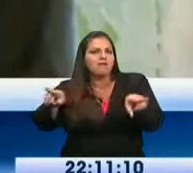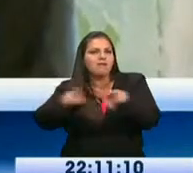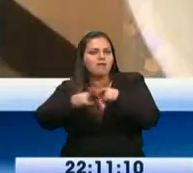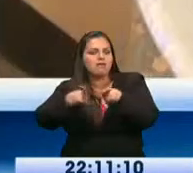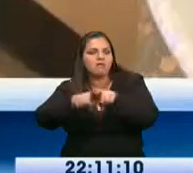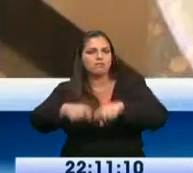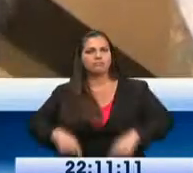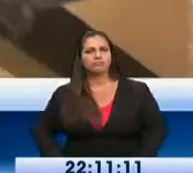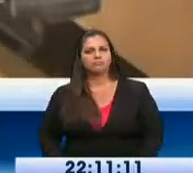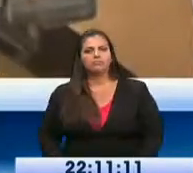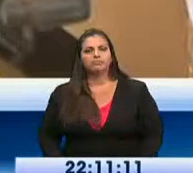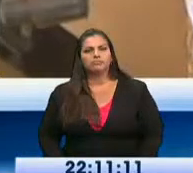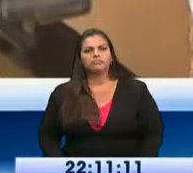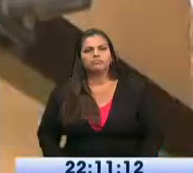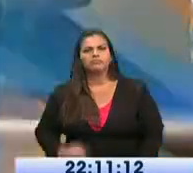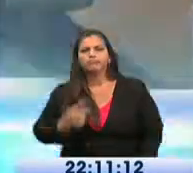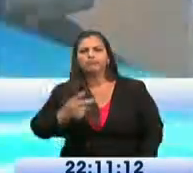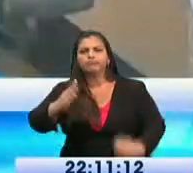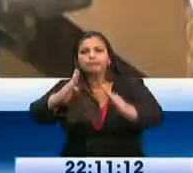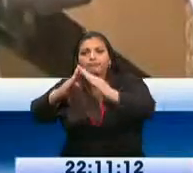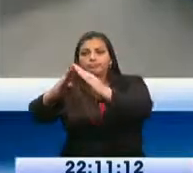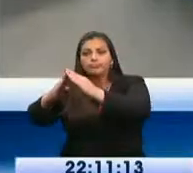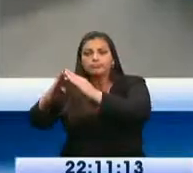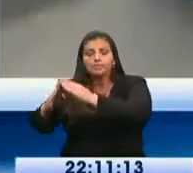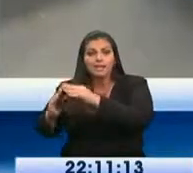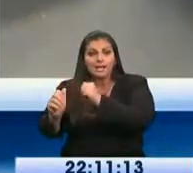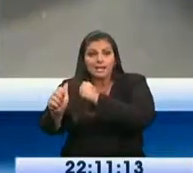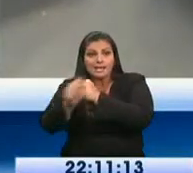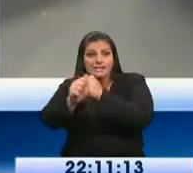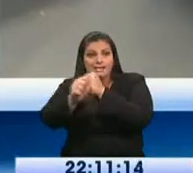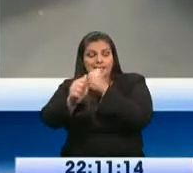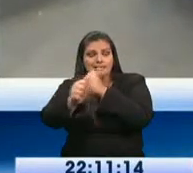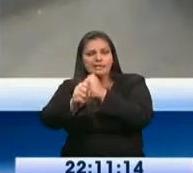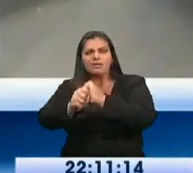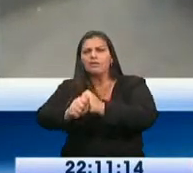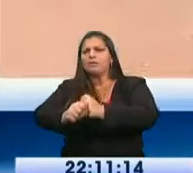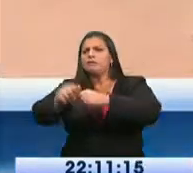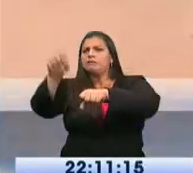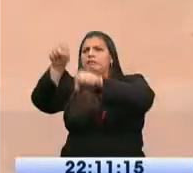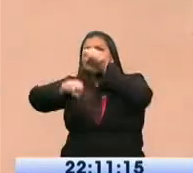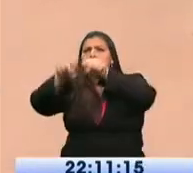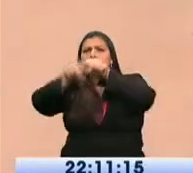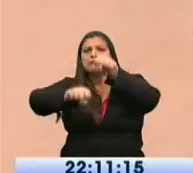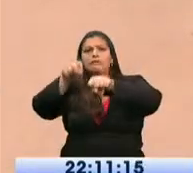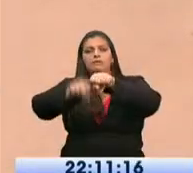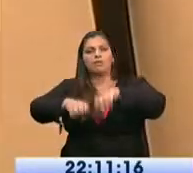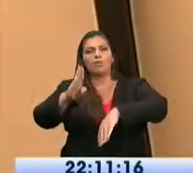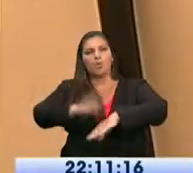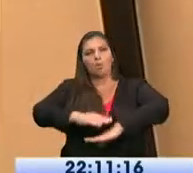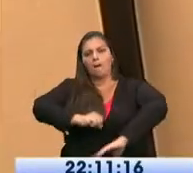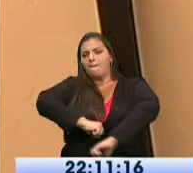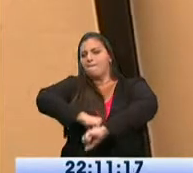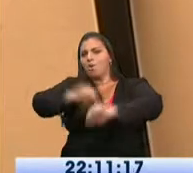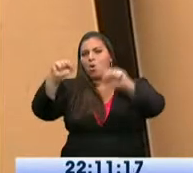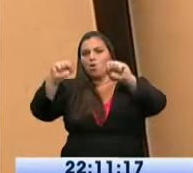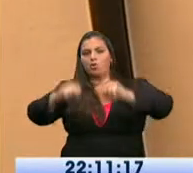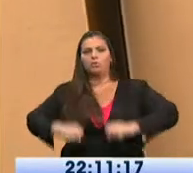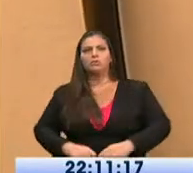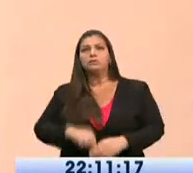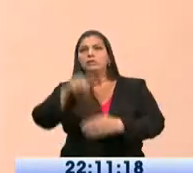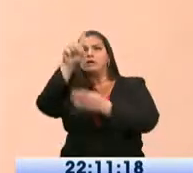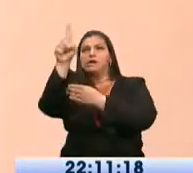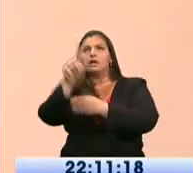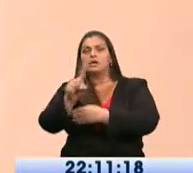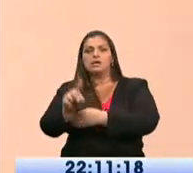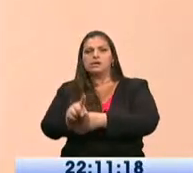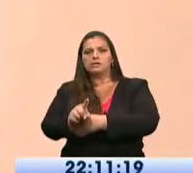expansiva generó daño en las estructuras de casas vecinas. Todo esto de aquí se cuartió, las ventanas de allá, el banco que estaba,